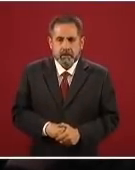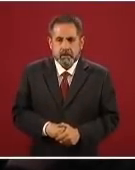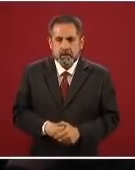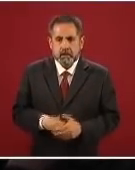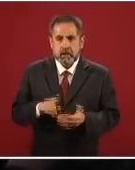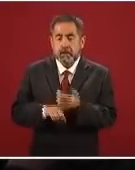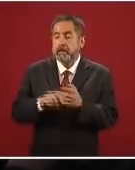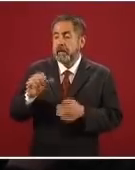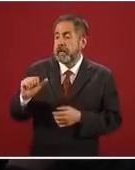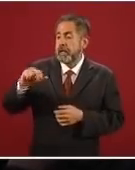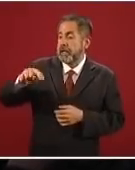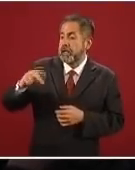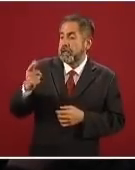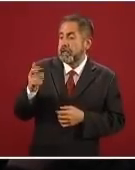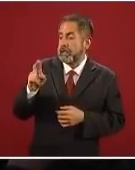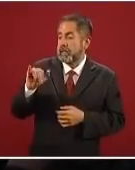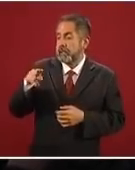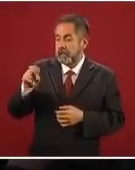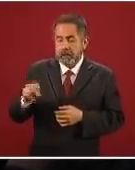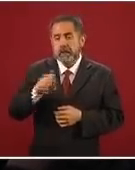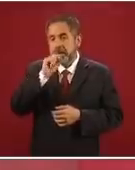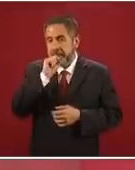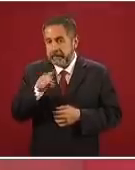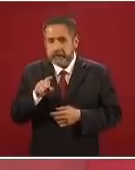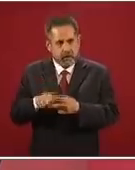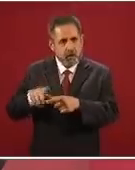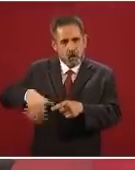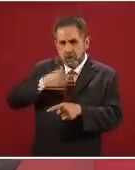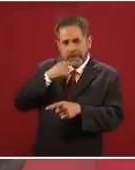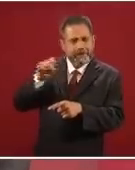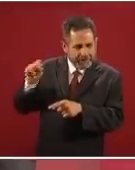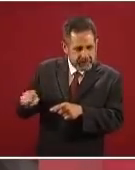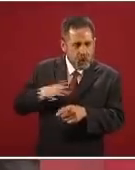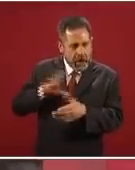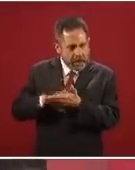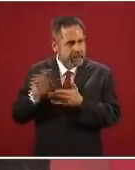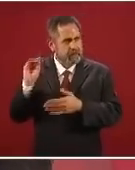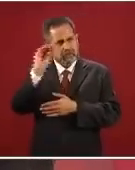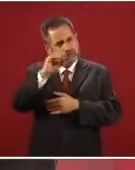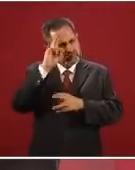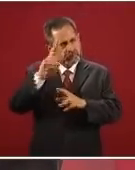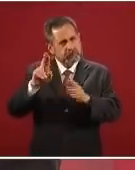está Anguiano también, pero está Clausel. Entonces